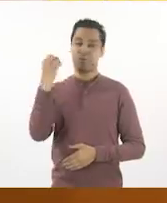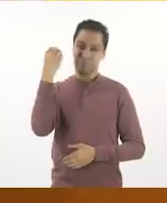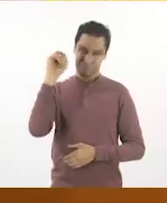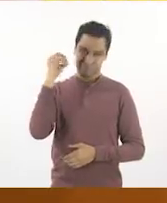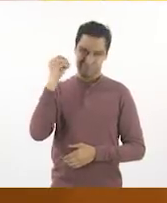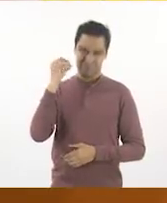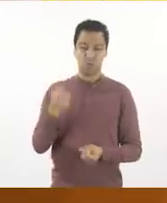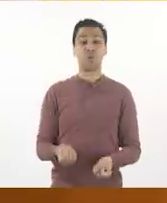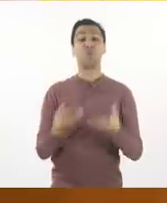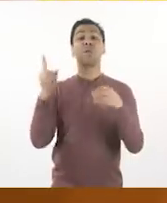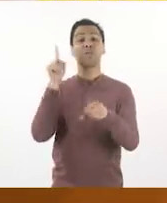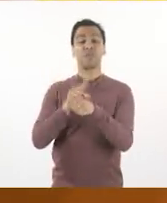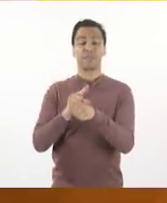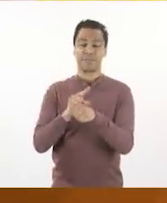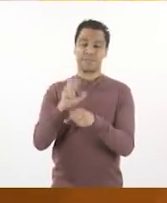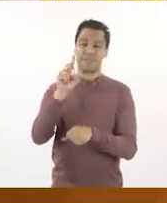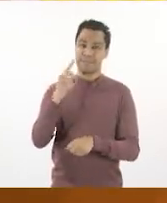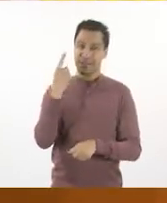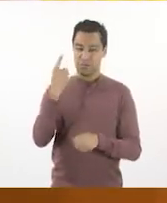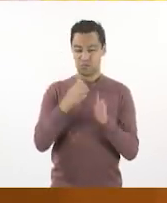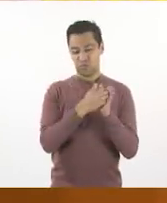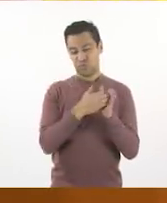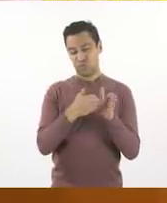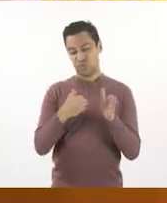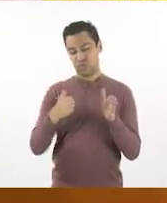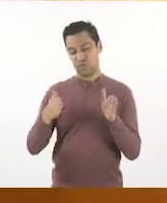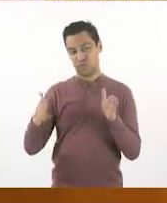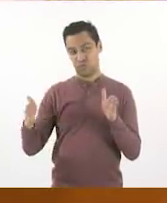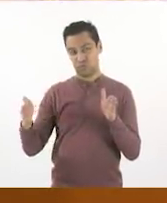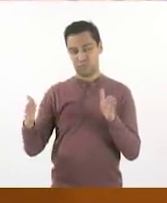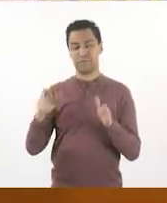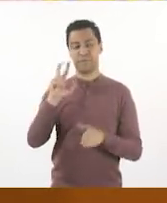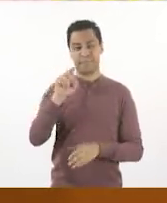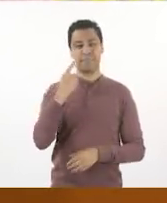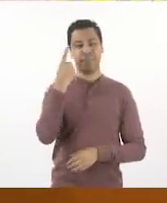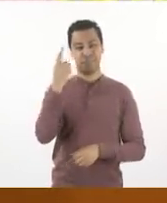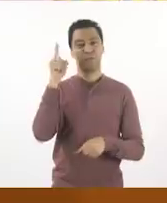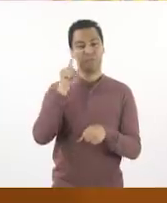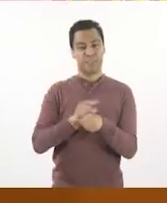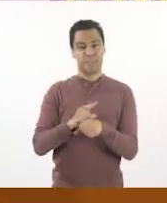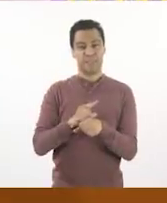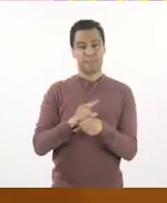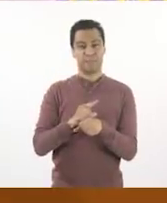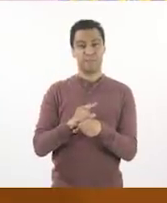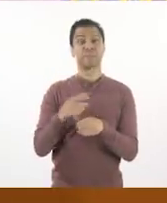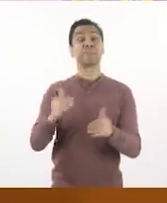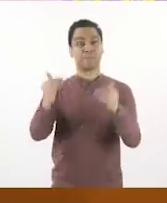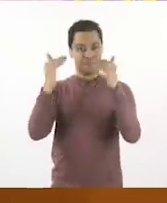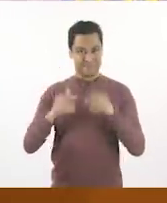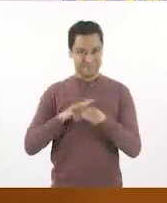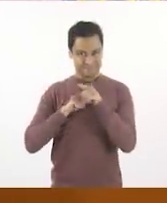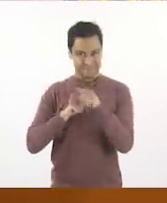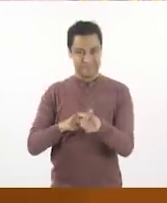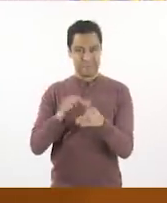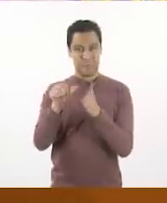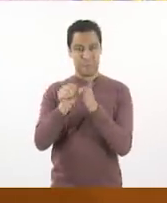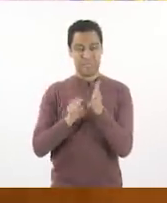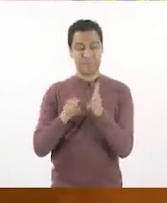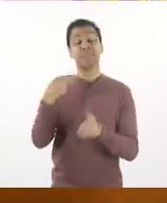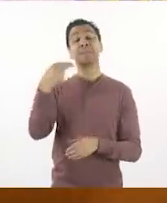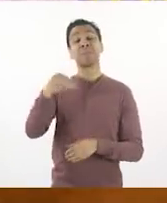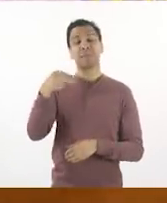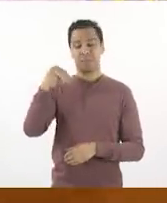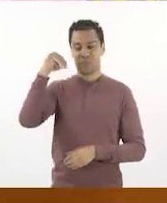tiene... 31 días. 31 días. Ok, muy bien. Nos vamos al siguiente mes, que se